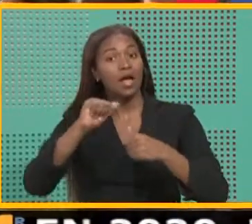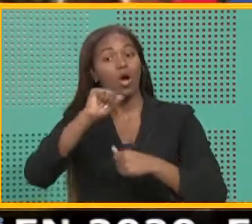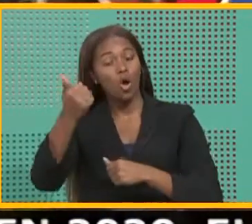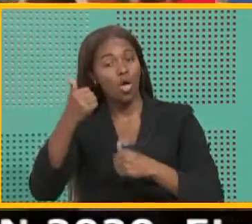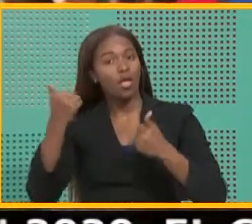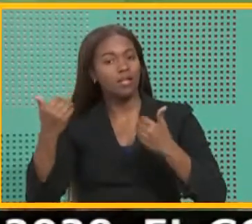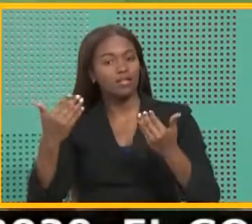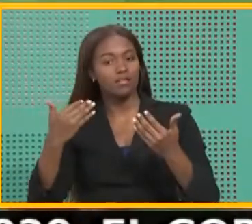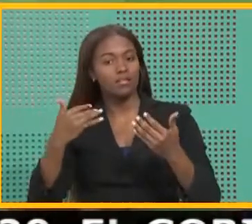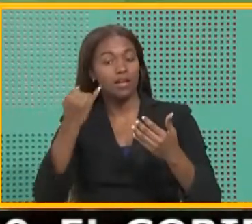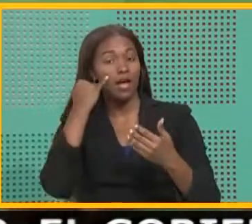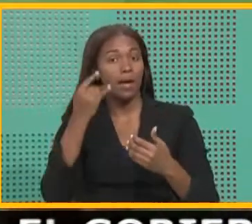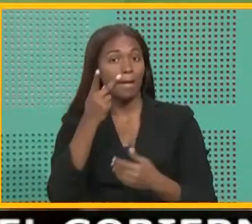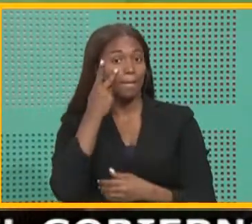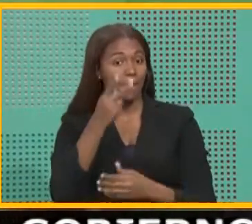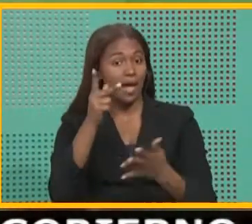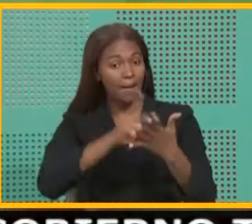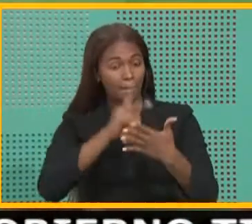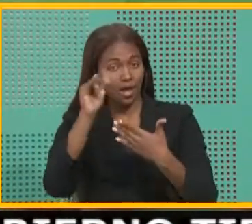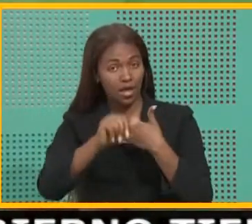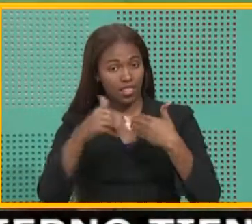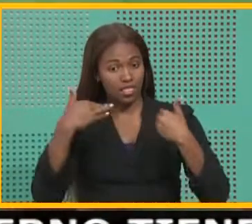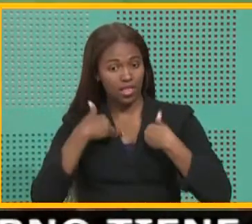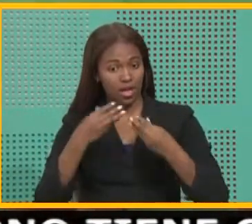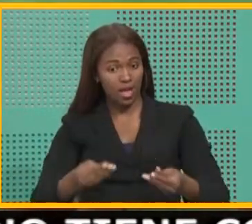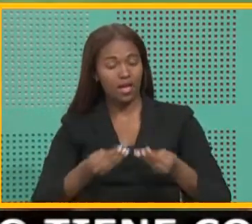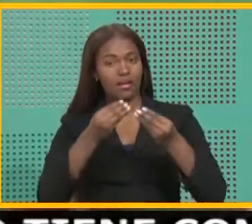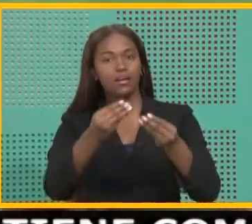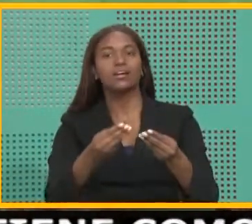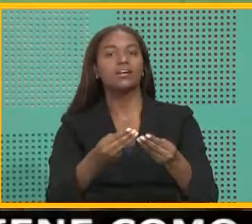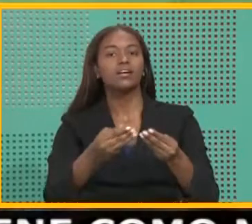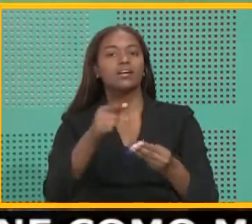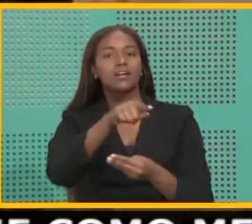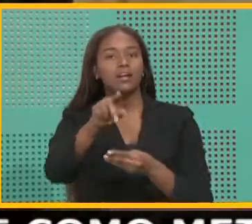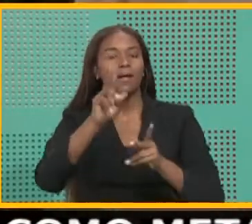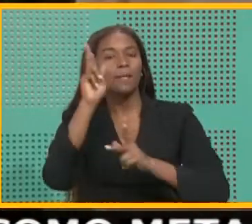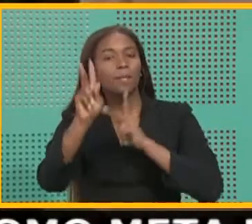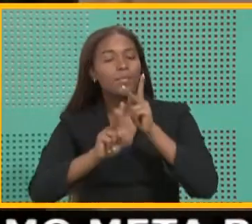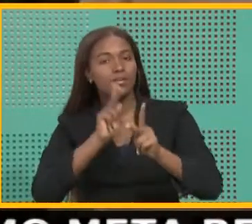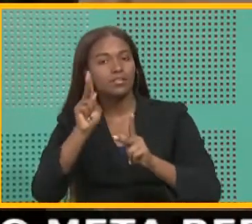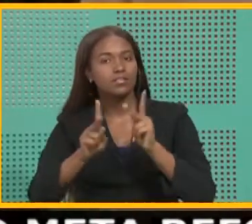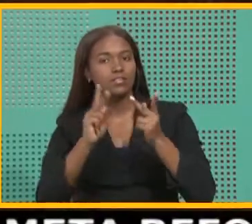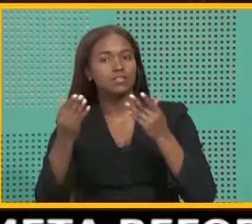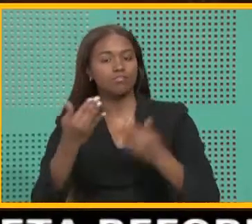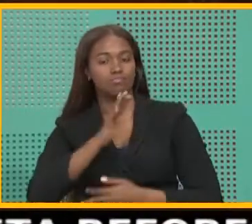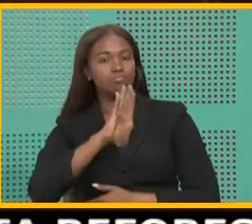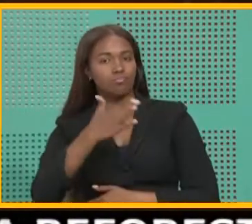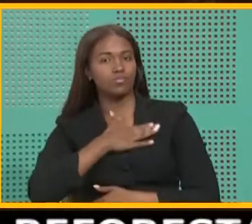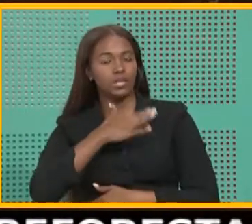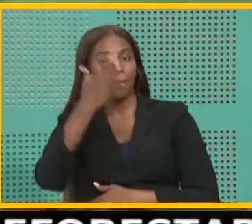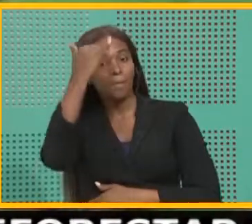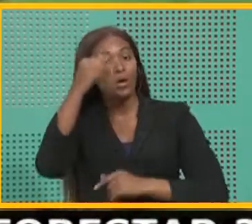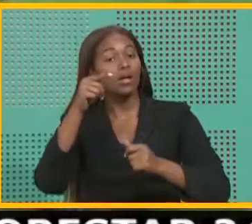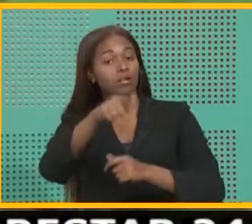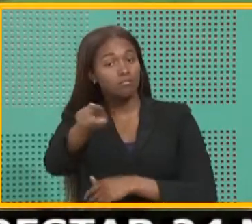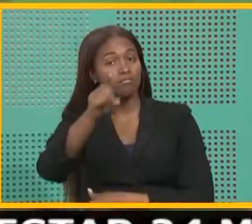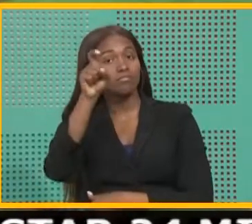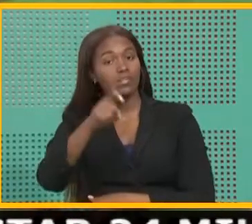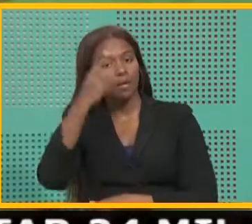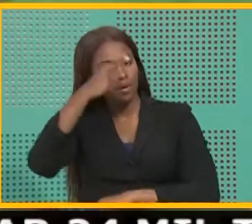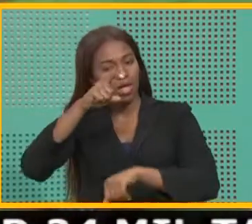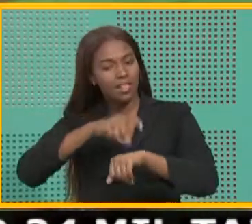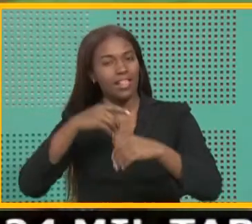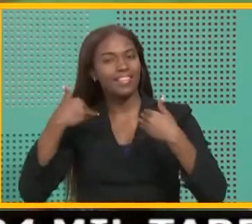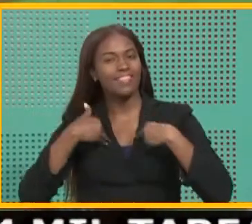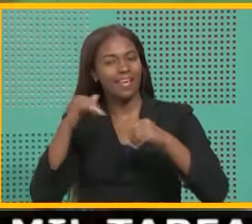tan pronto se huelen que un proyecto se le va a entregar a los legítimos propietarios porque le corresponde por el tiempo que